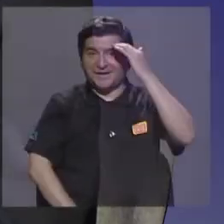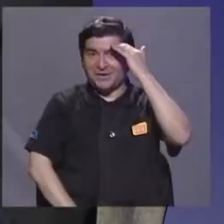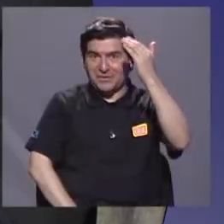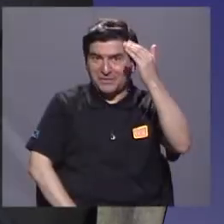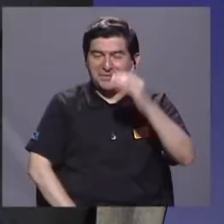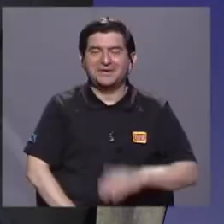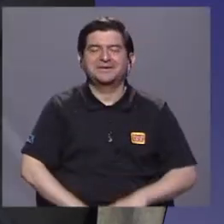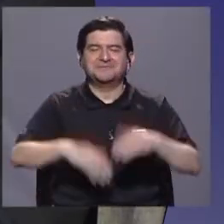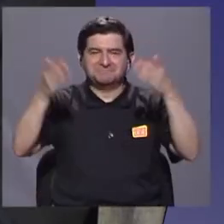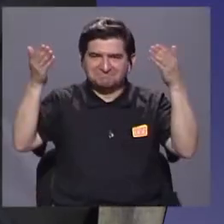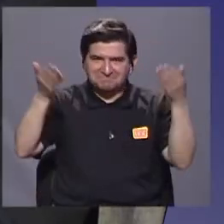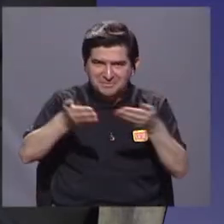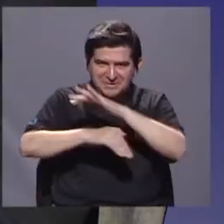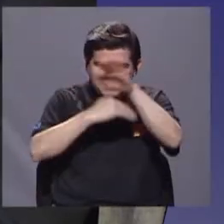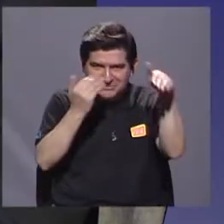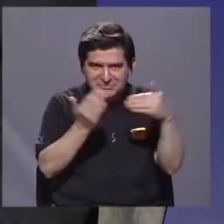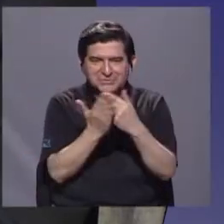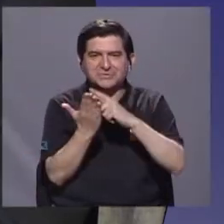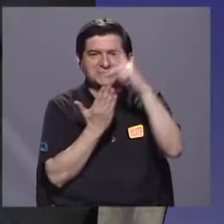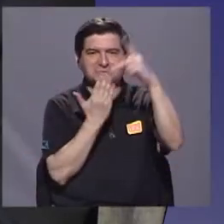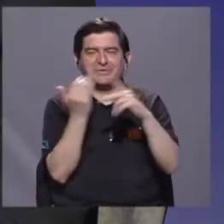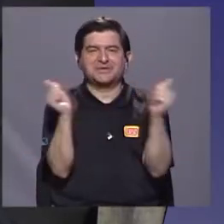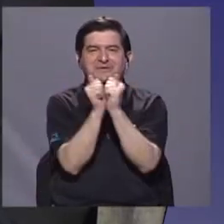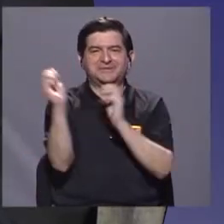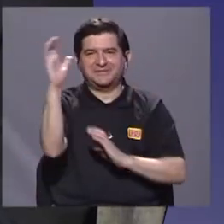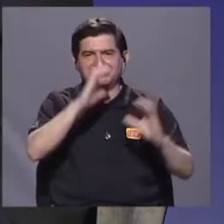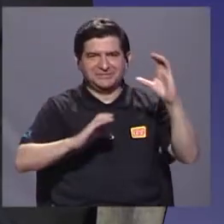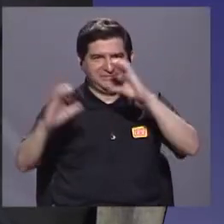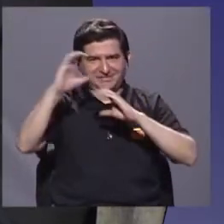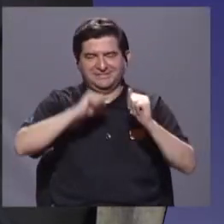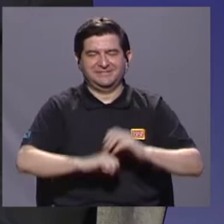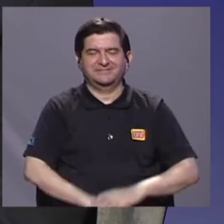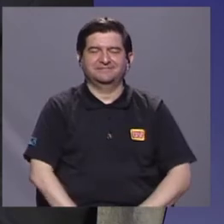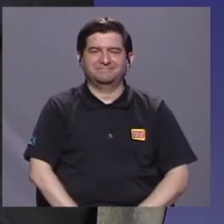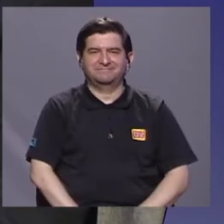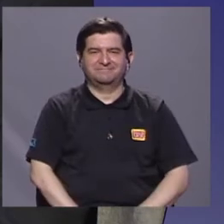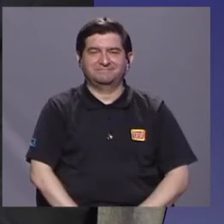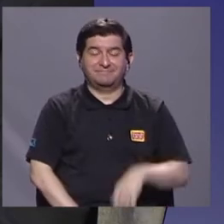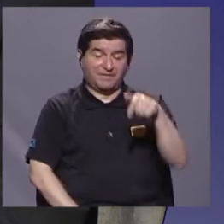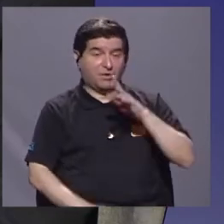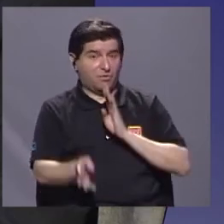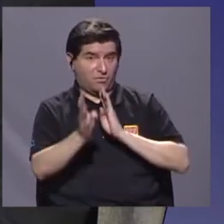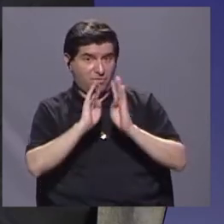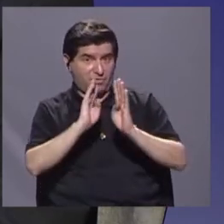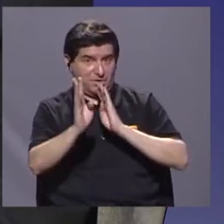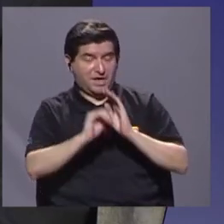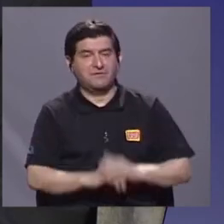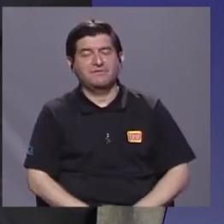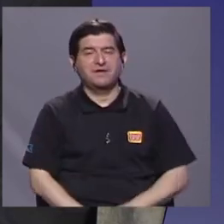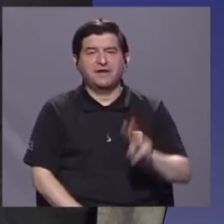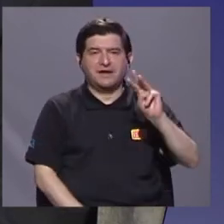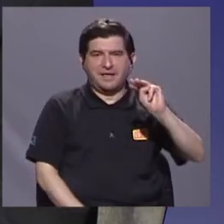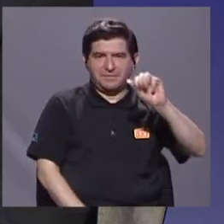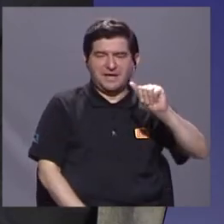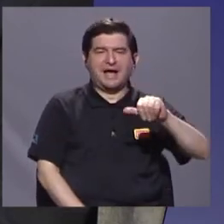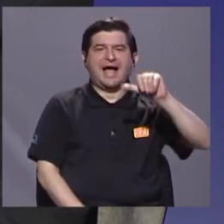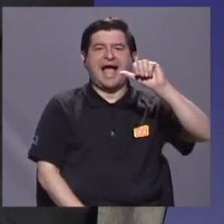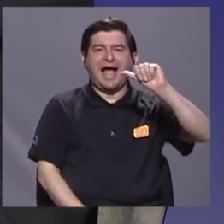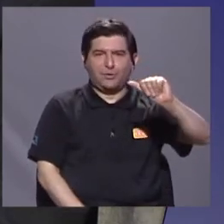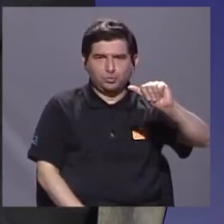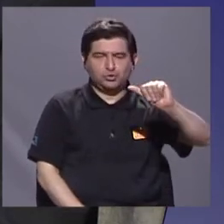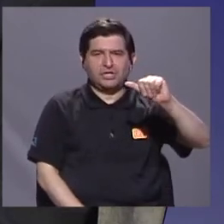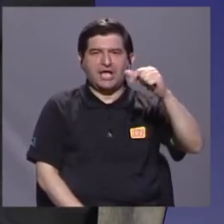tal? Bienvenidas y bienvenidos a Conciencia. Vamos a conversar el día de hoy con el máster